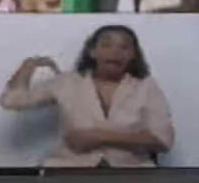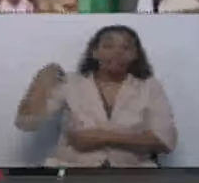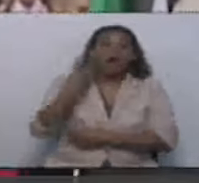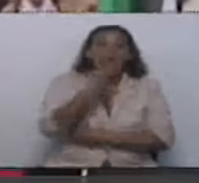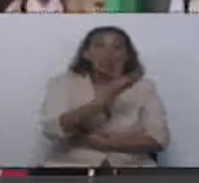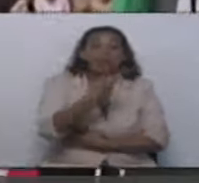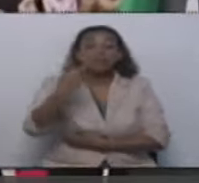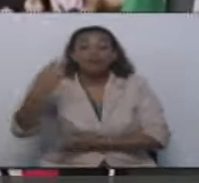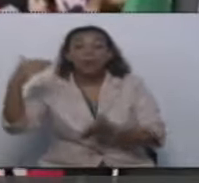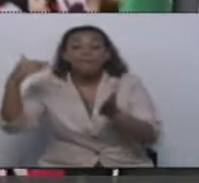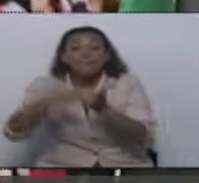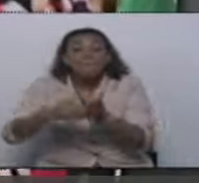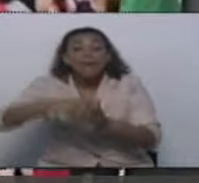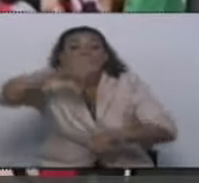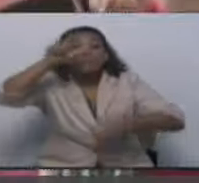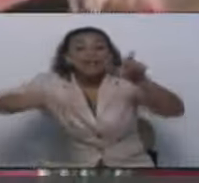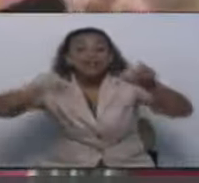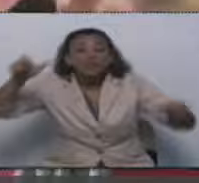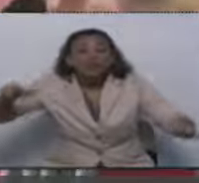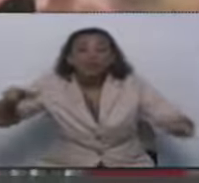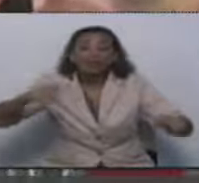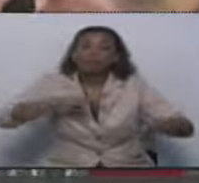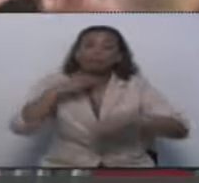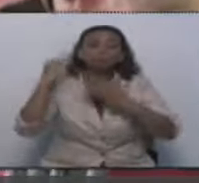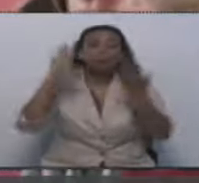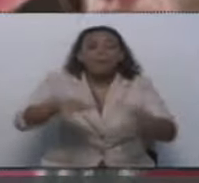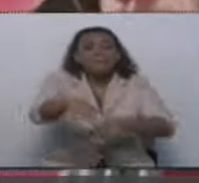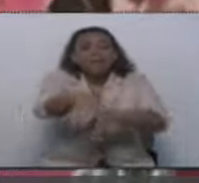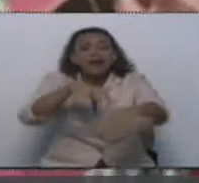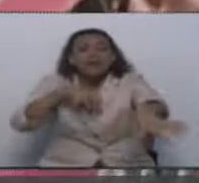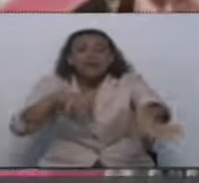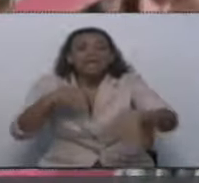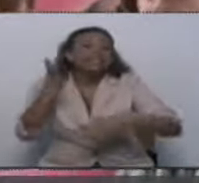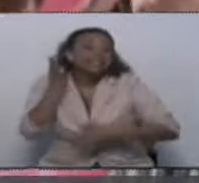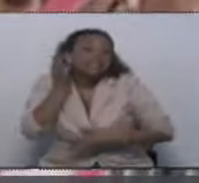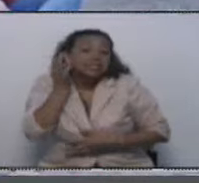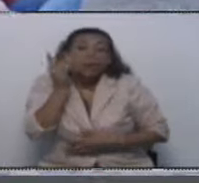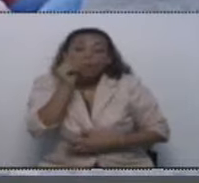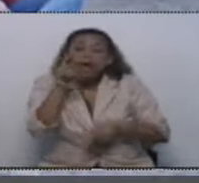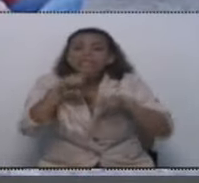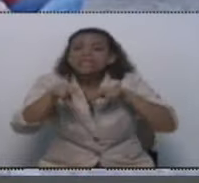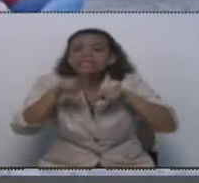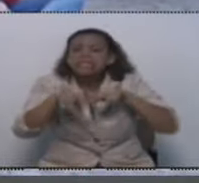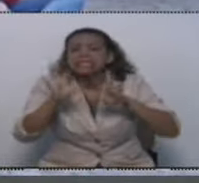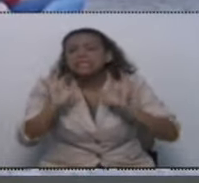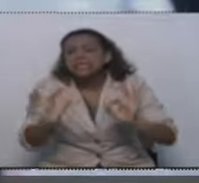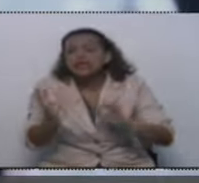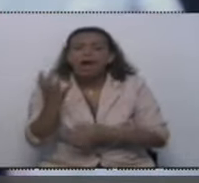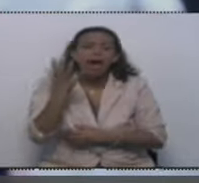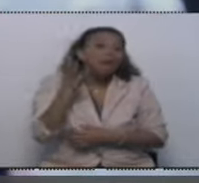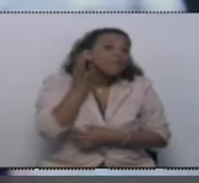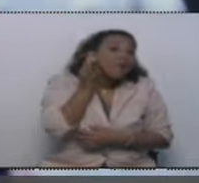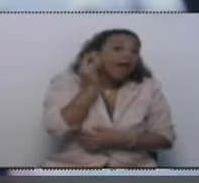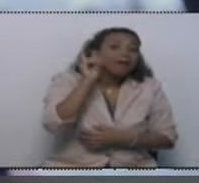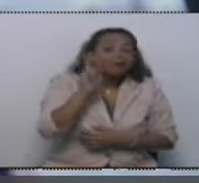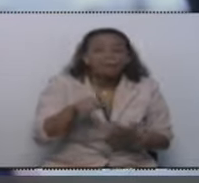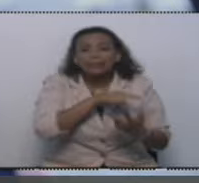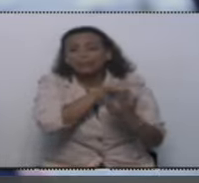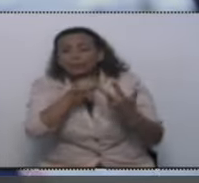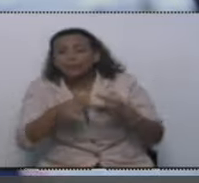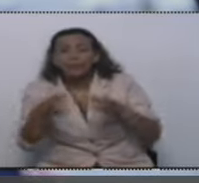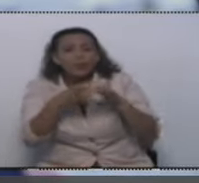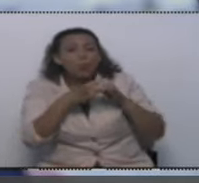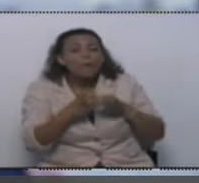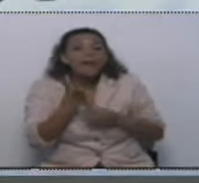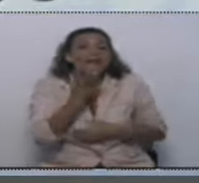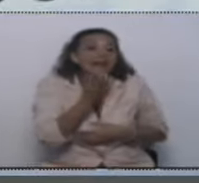42.000 asesinados. La mayoría de ellos son niños, niñas y mujeres.